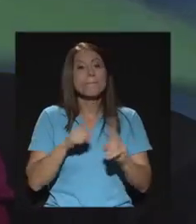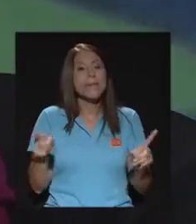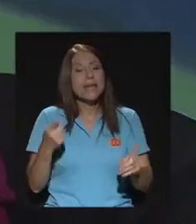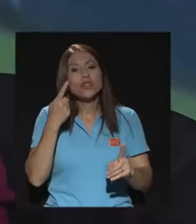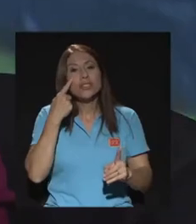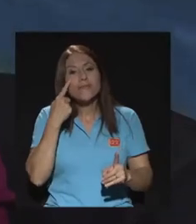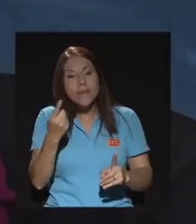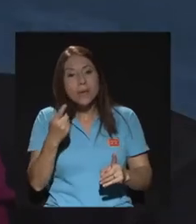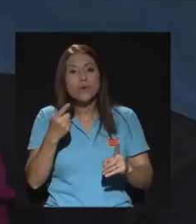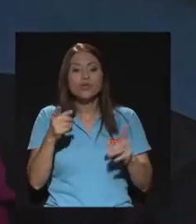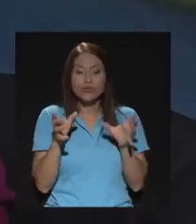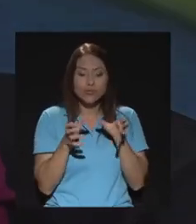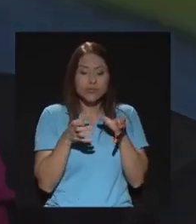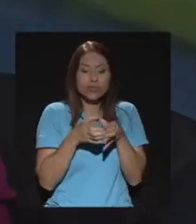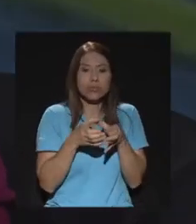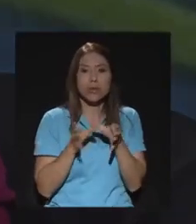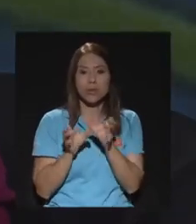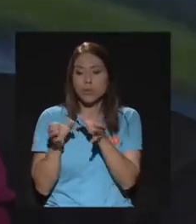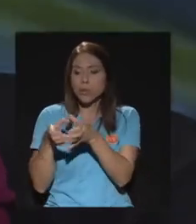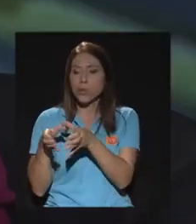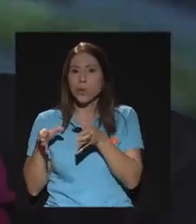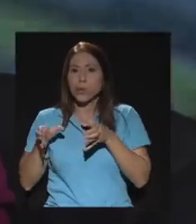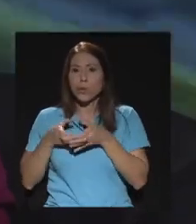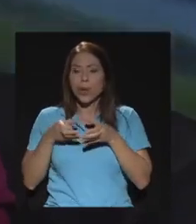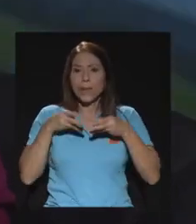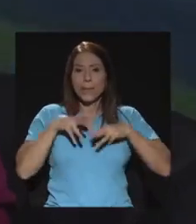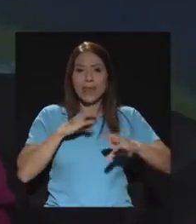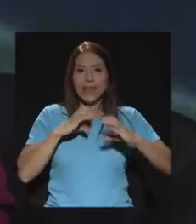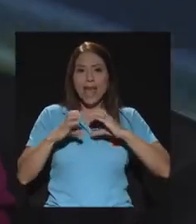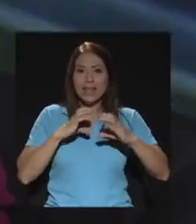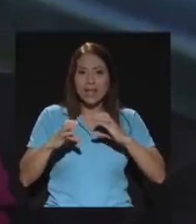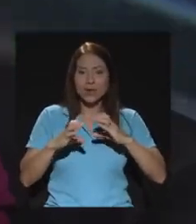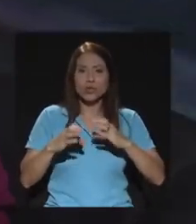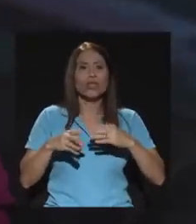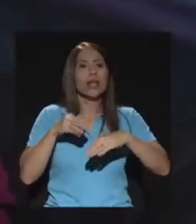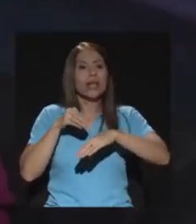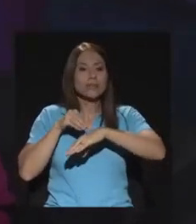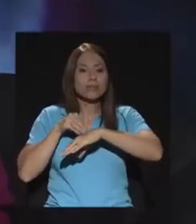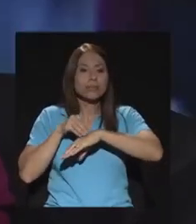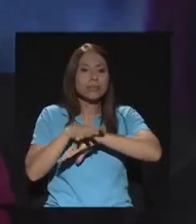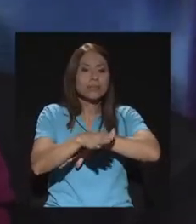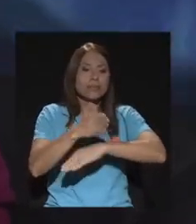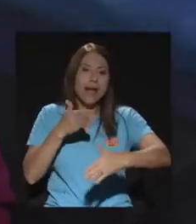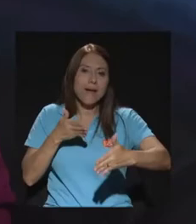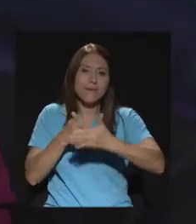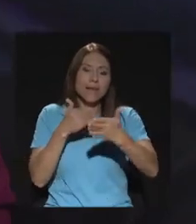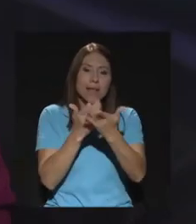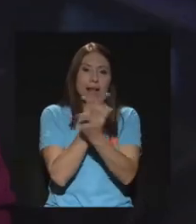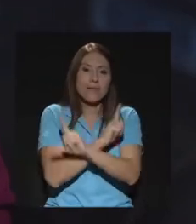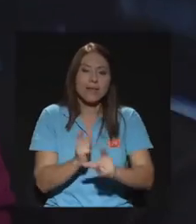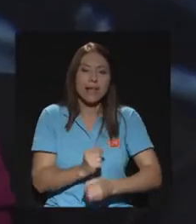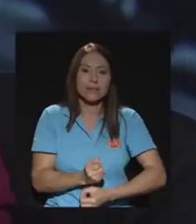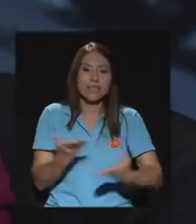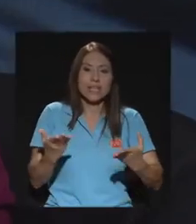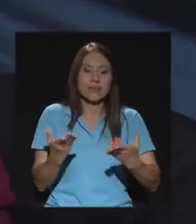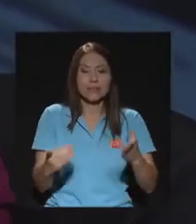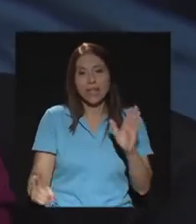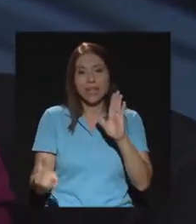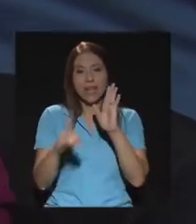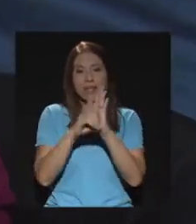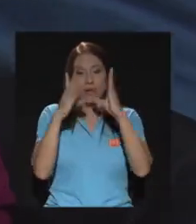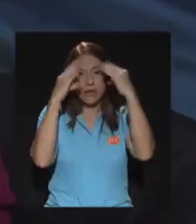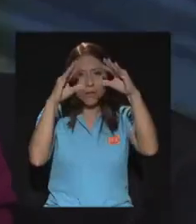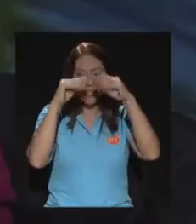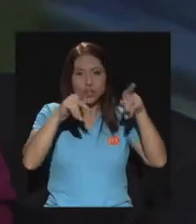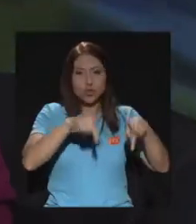conglomerados mediáticos tienen una altísima incidencia en el ejercicio de la libertad de expresión y el derecho a la información ciudadana. En